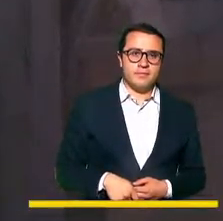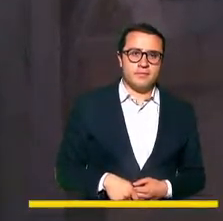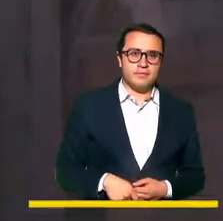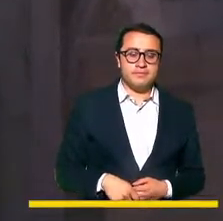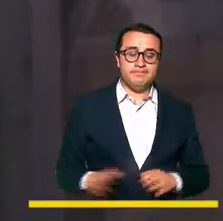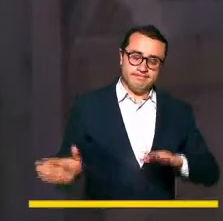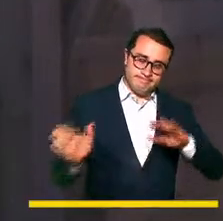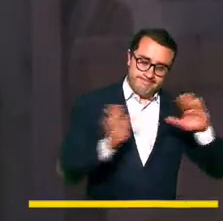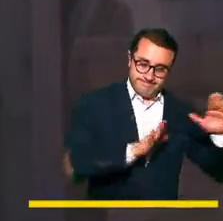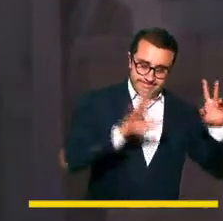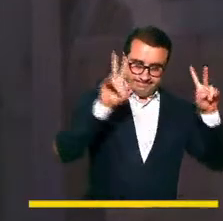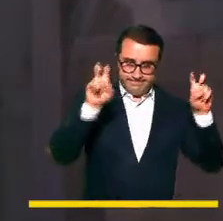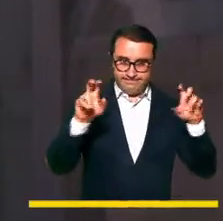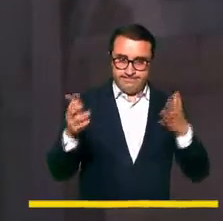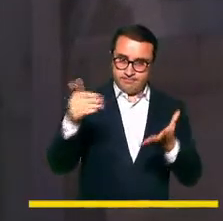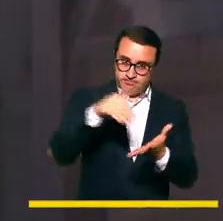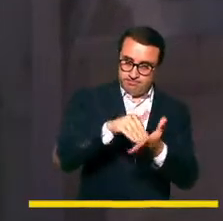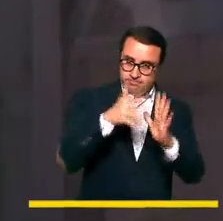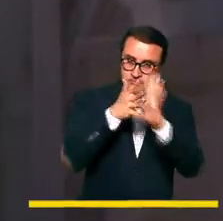vuelvo al tema.